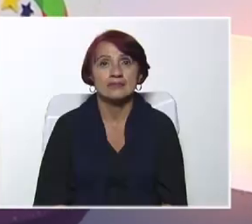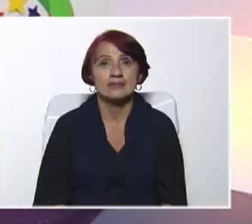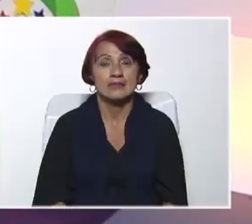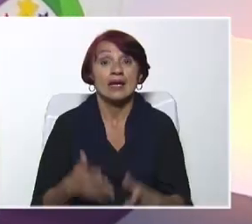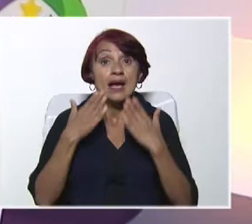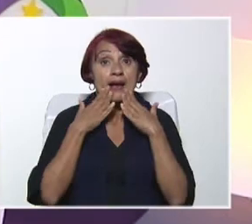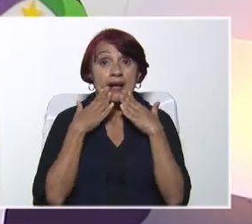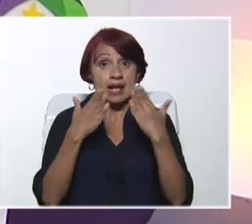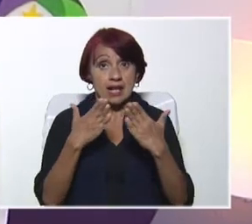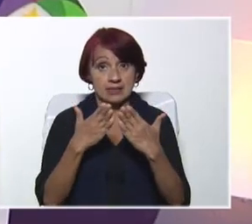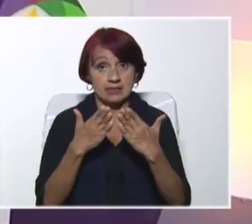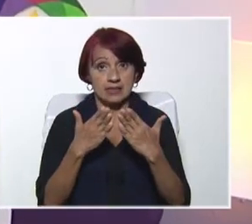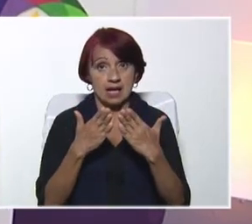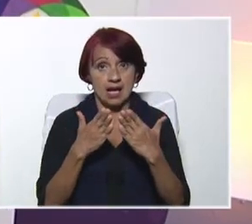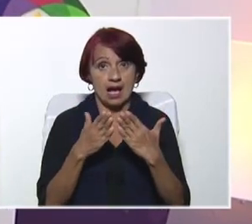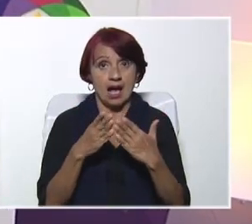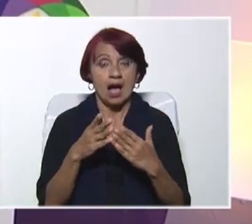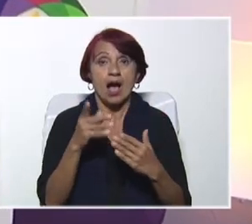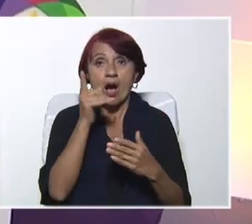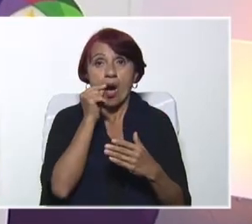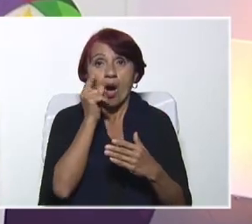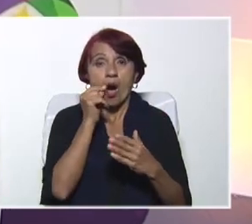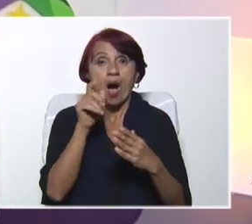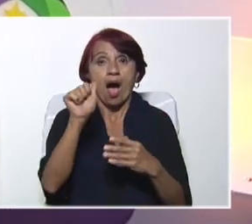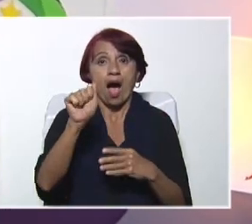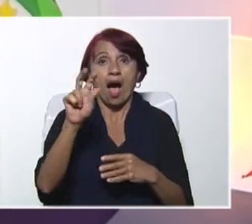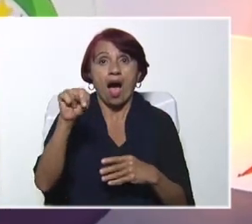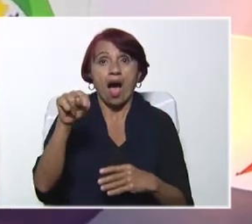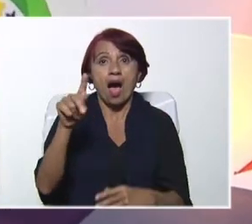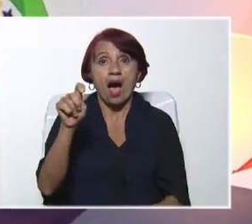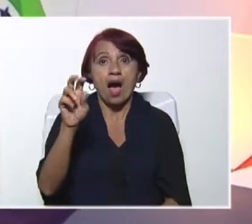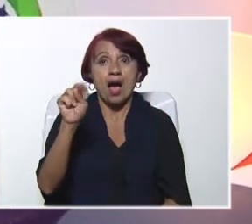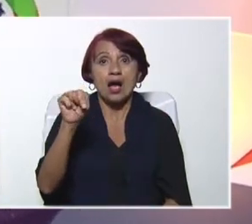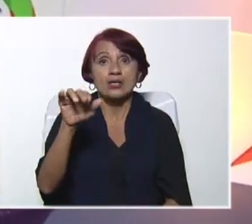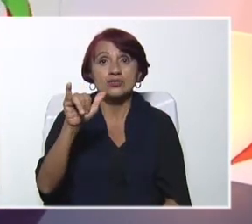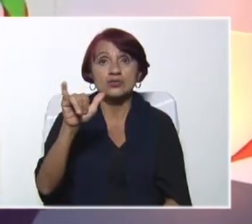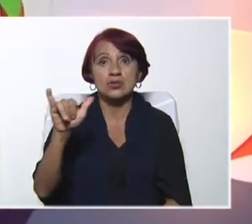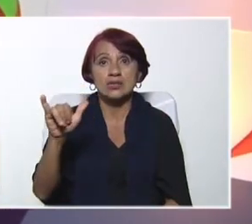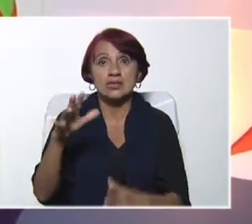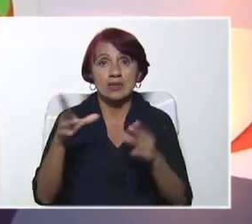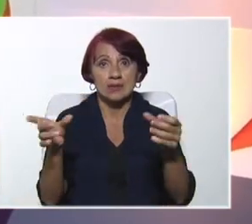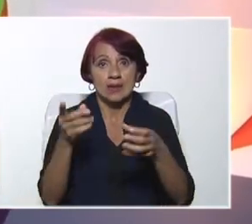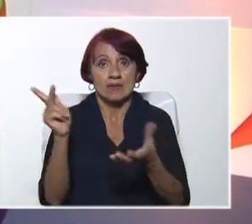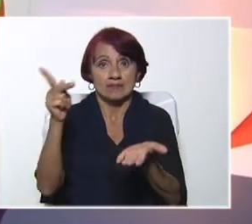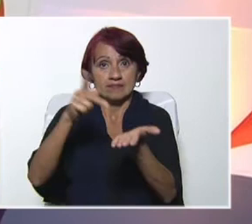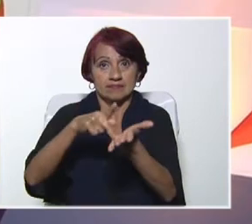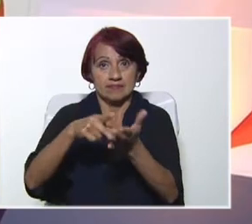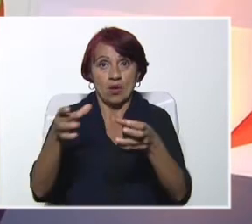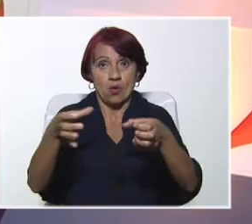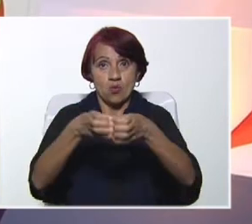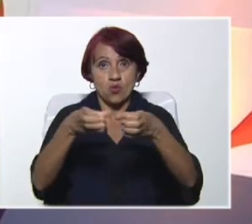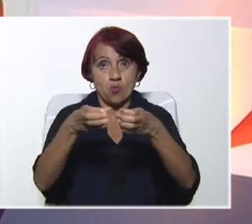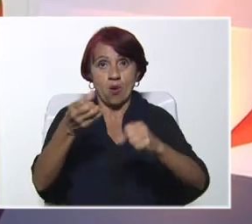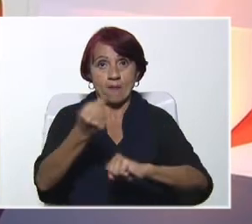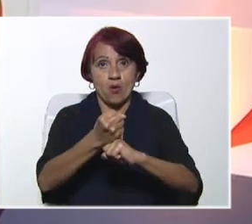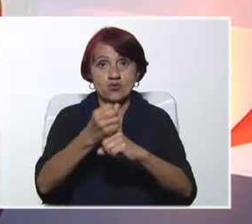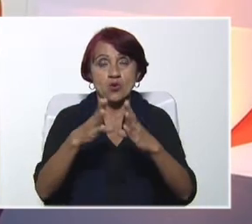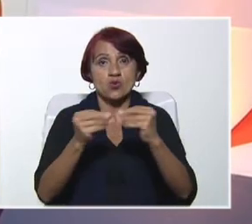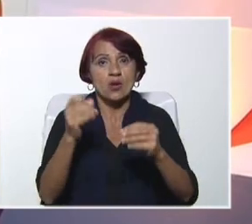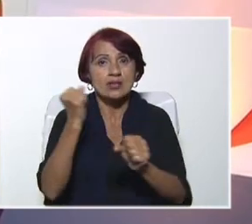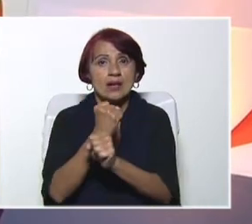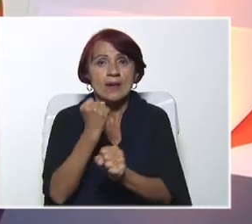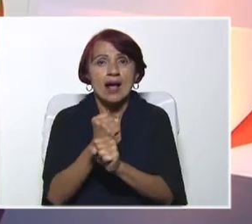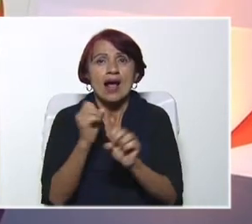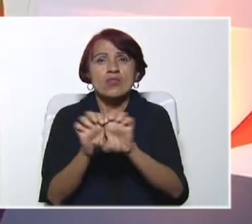Muchísimas gracias, Anthony. Bienvenido a formar parte de este maravilloso equipo y trabajar día a día para garantizar